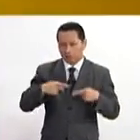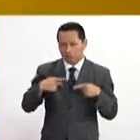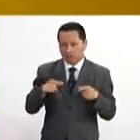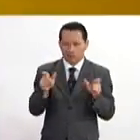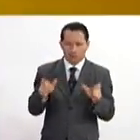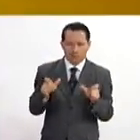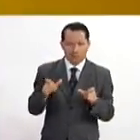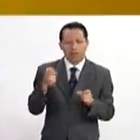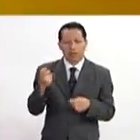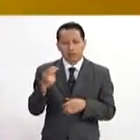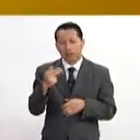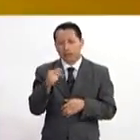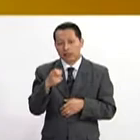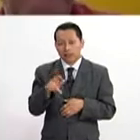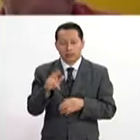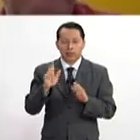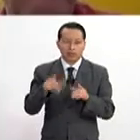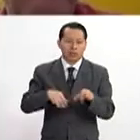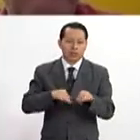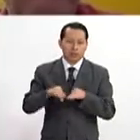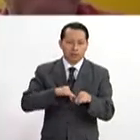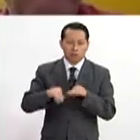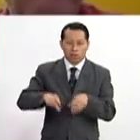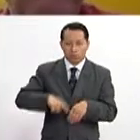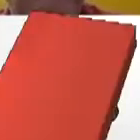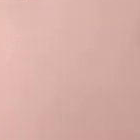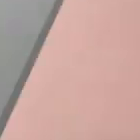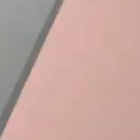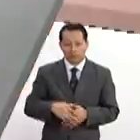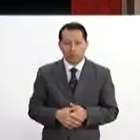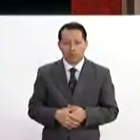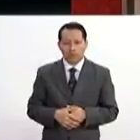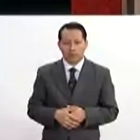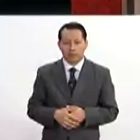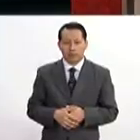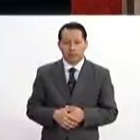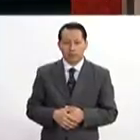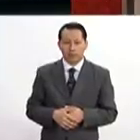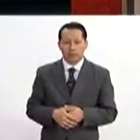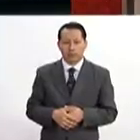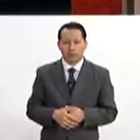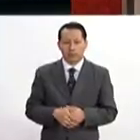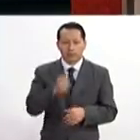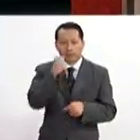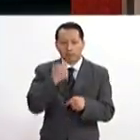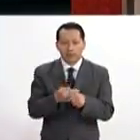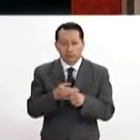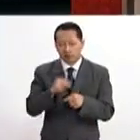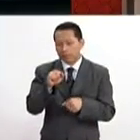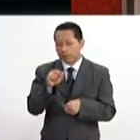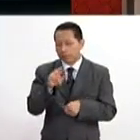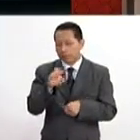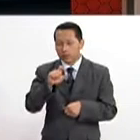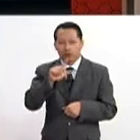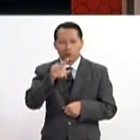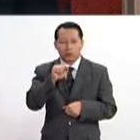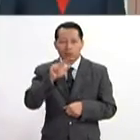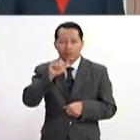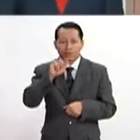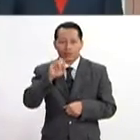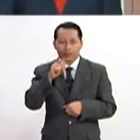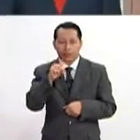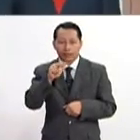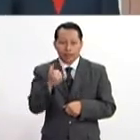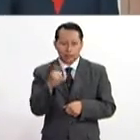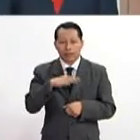hacker, quien ya trabajó para el gobierno mexicano. El secretario de Relaciones Exteriores, Luis Videgaray, se reunió